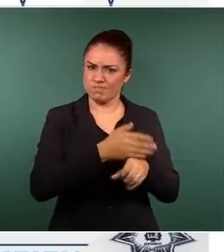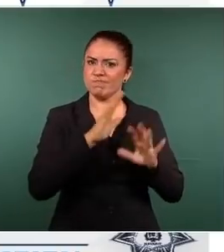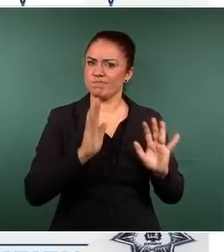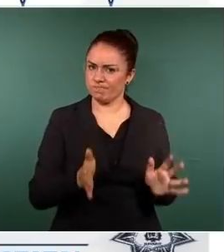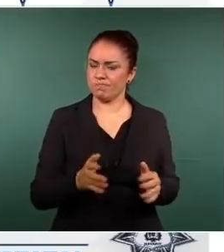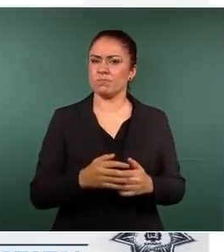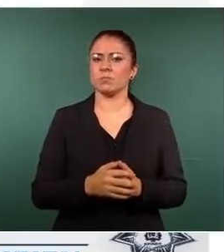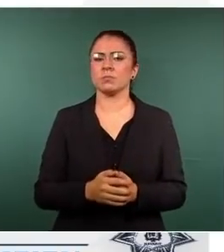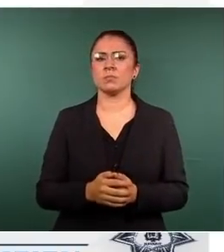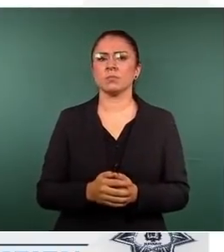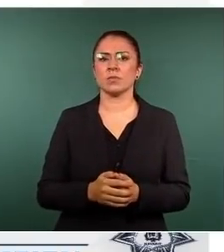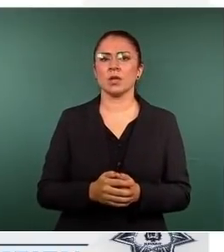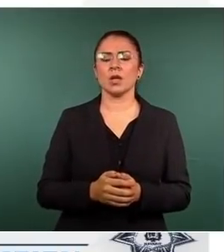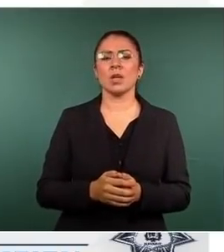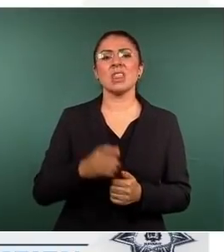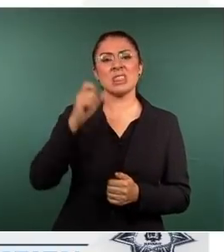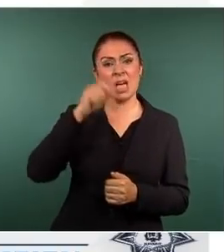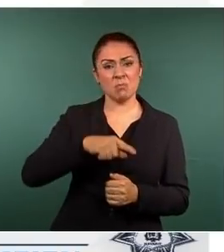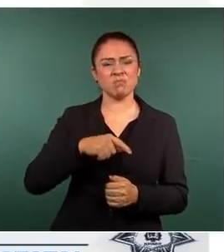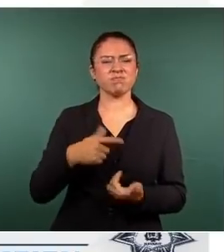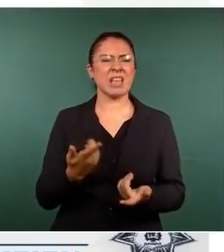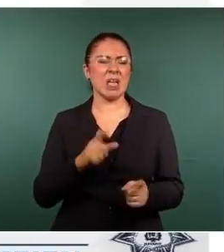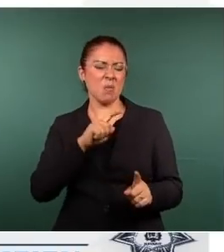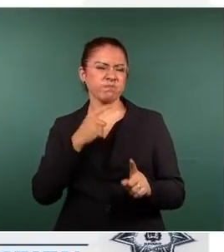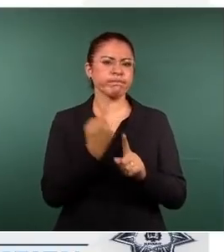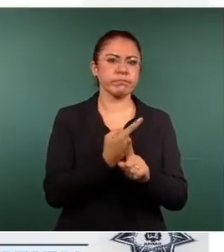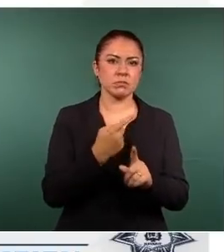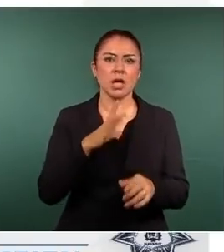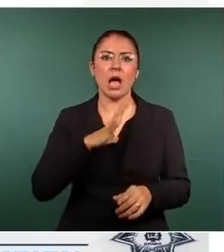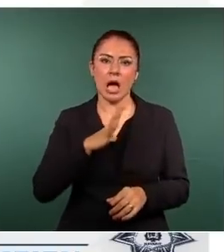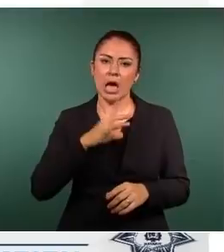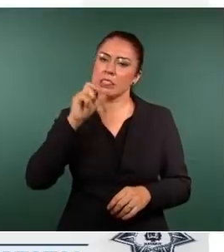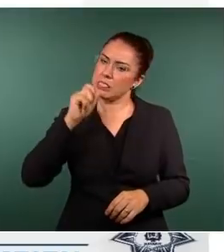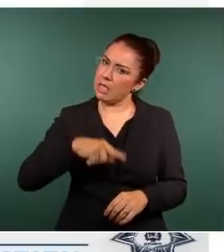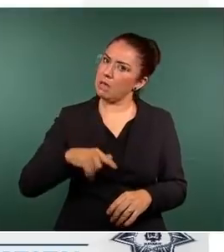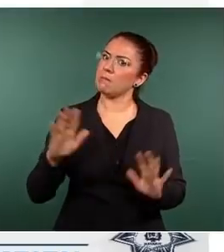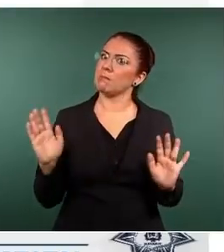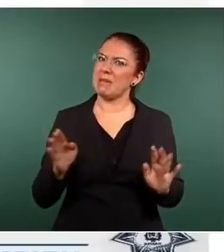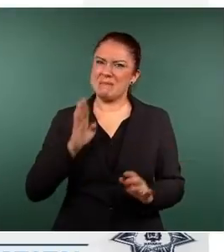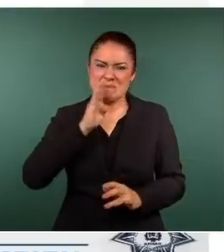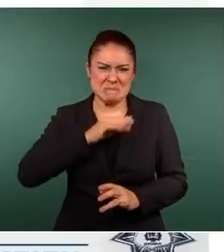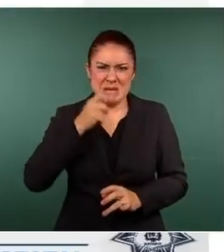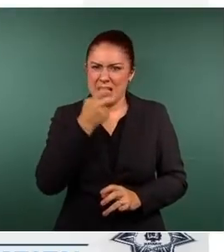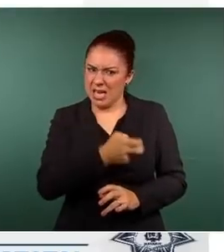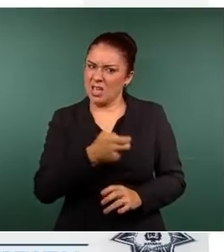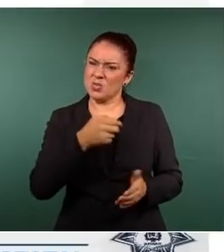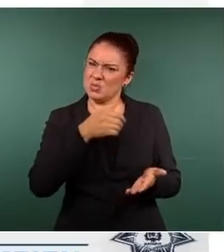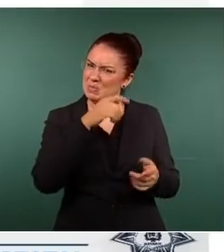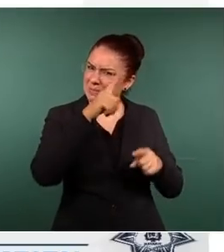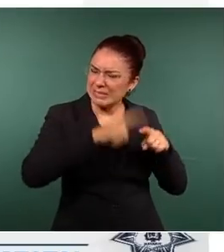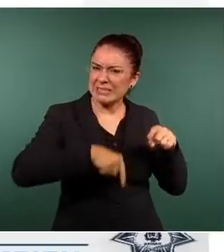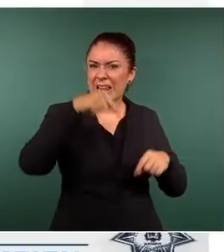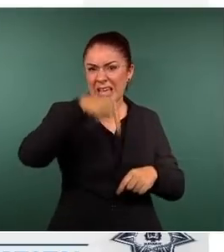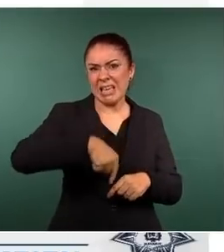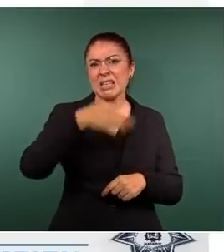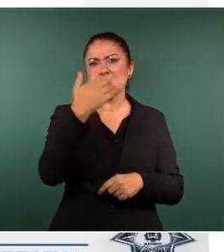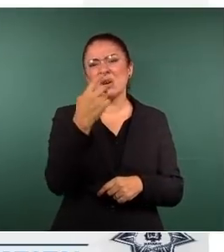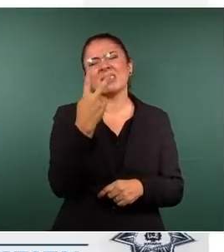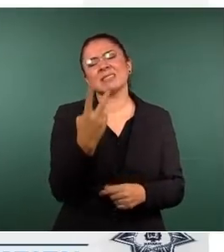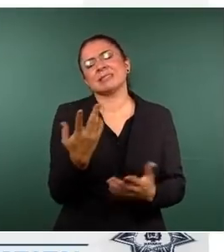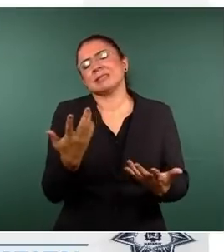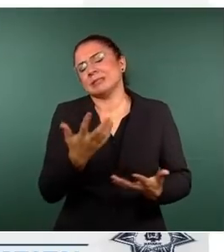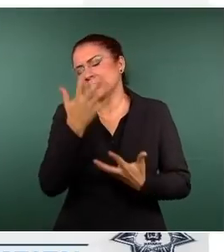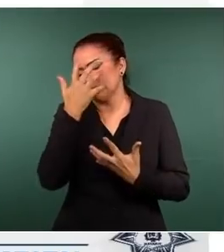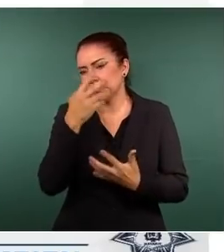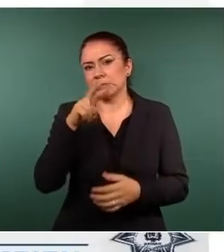que también es un delito que debemos insistir para erradicar de nuestro estado con 52 penosos